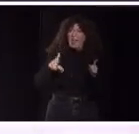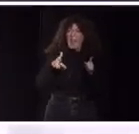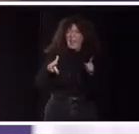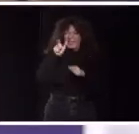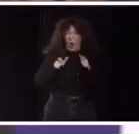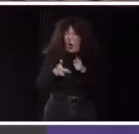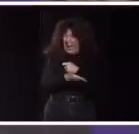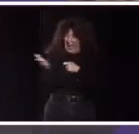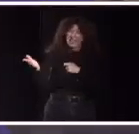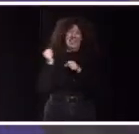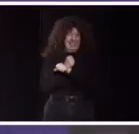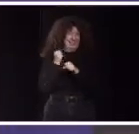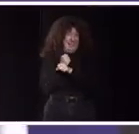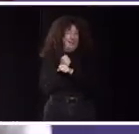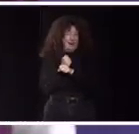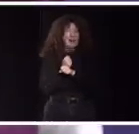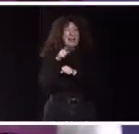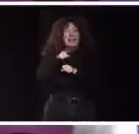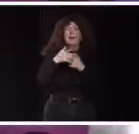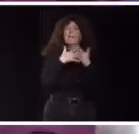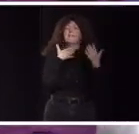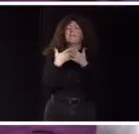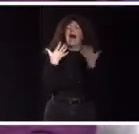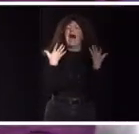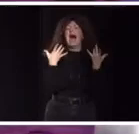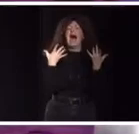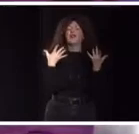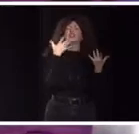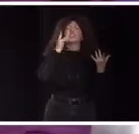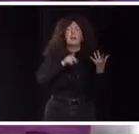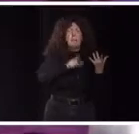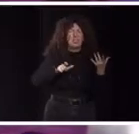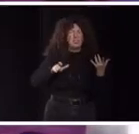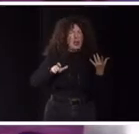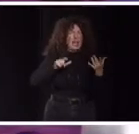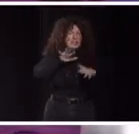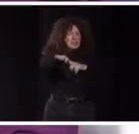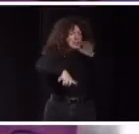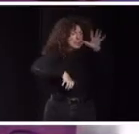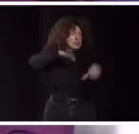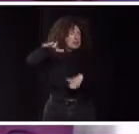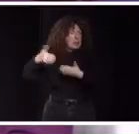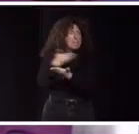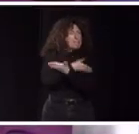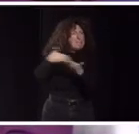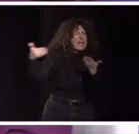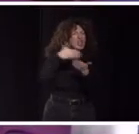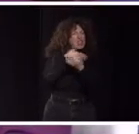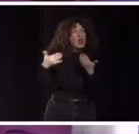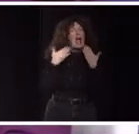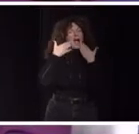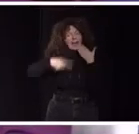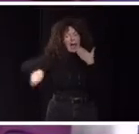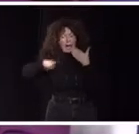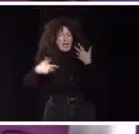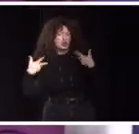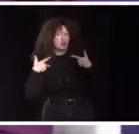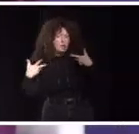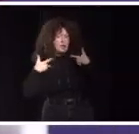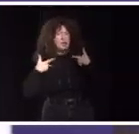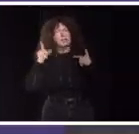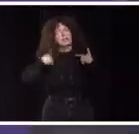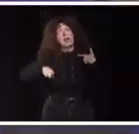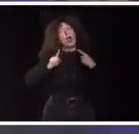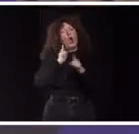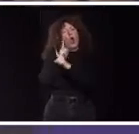nuestro país en ellos y que están en manos de especuladores que ganan millonadas a costa del sufrimiento y de la vulneración de derechos